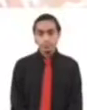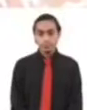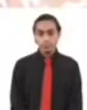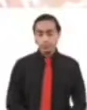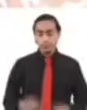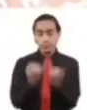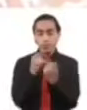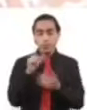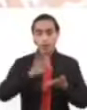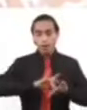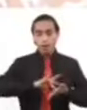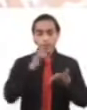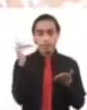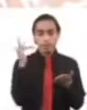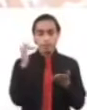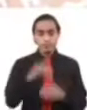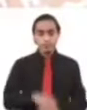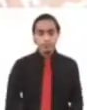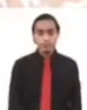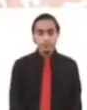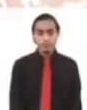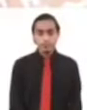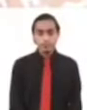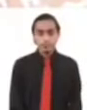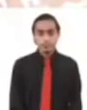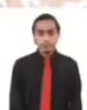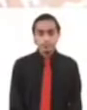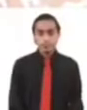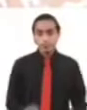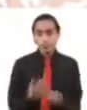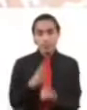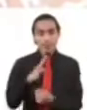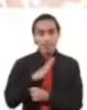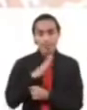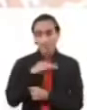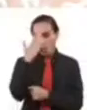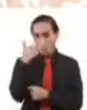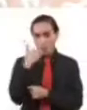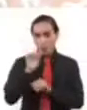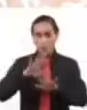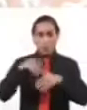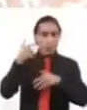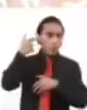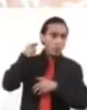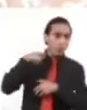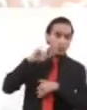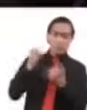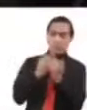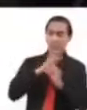agradecer y así su famosa Nicola de caballo